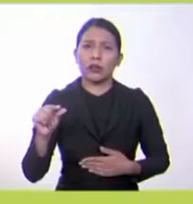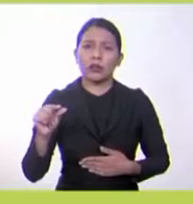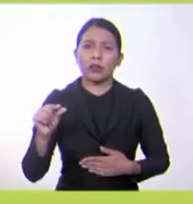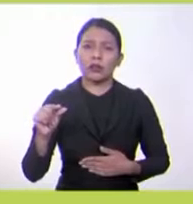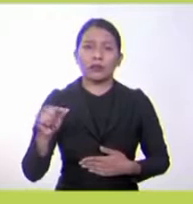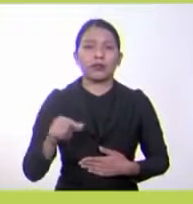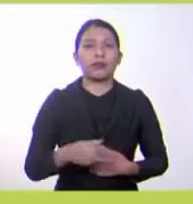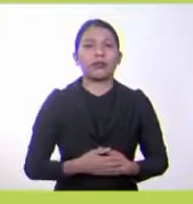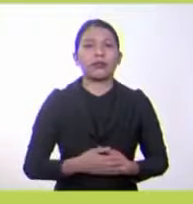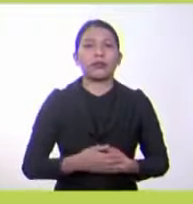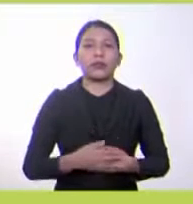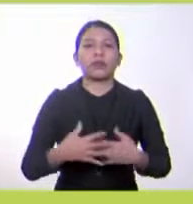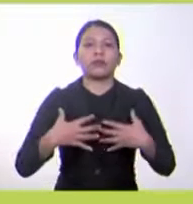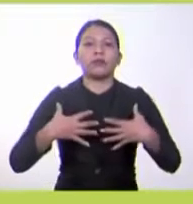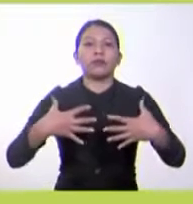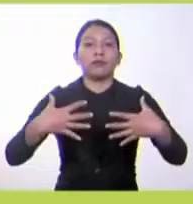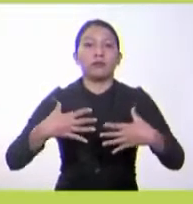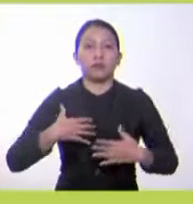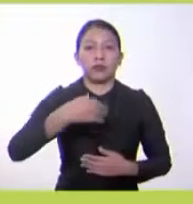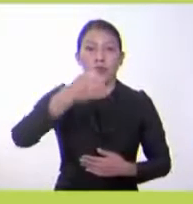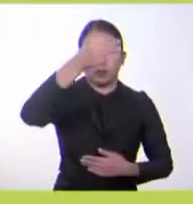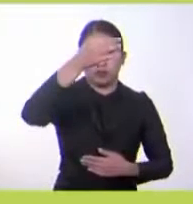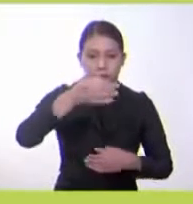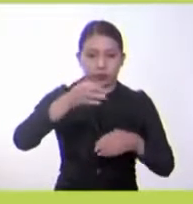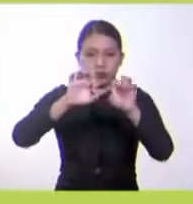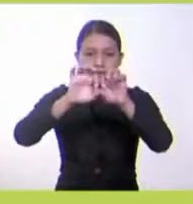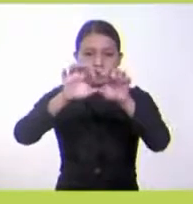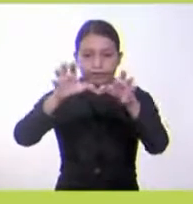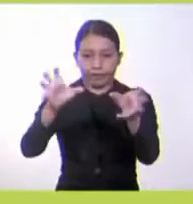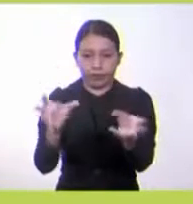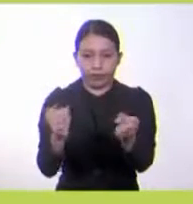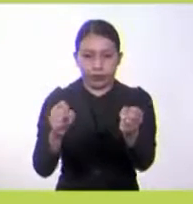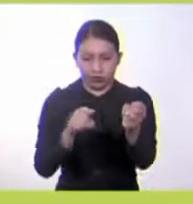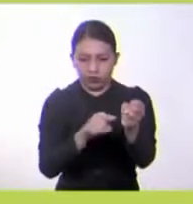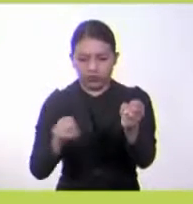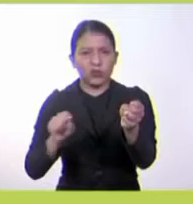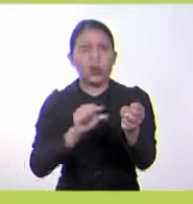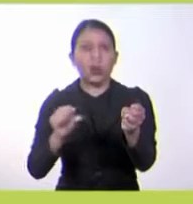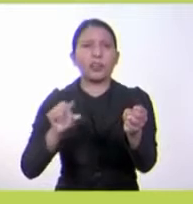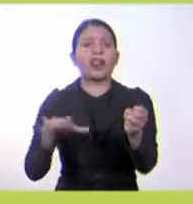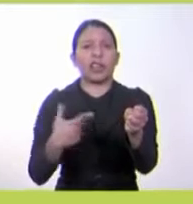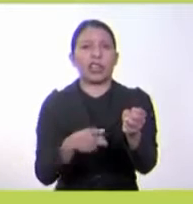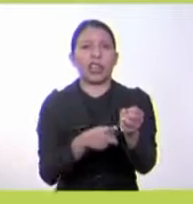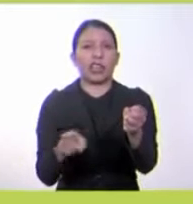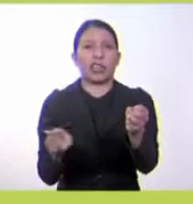tórax que permite que los pulmones se llenen y vacíen de aire?